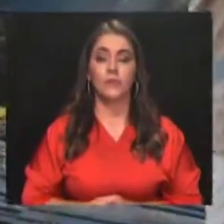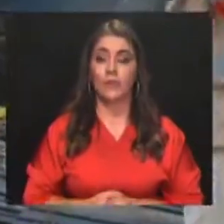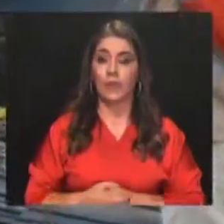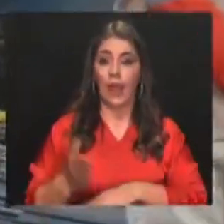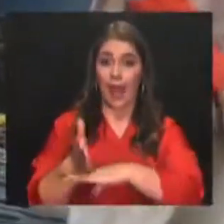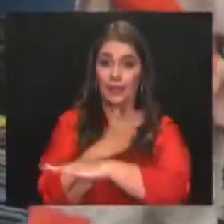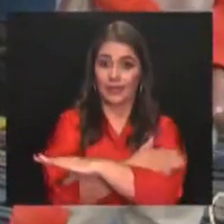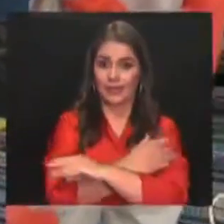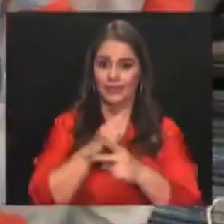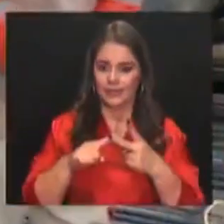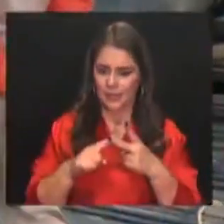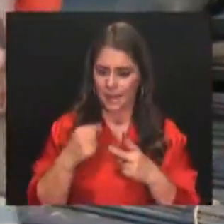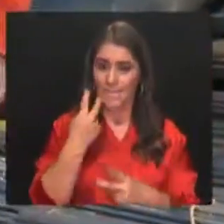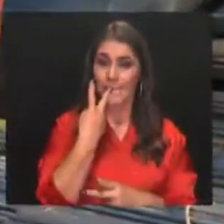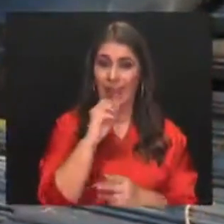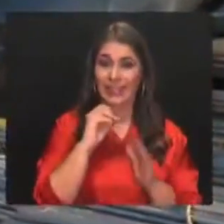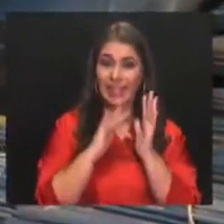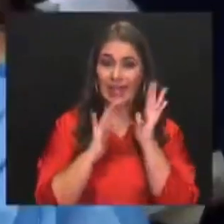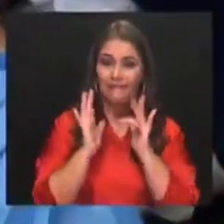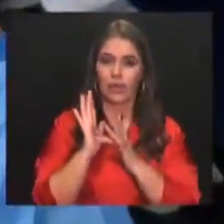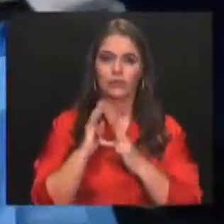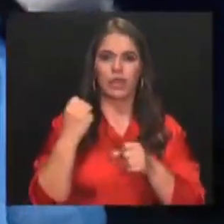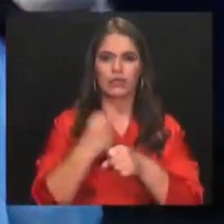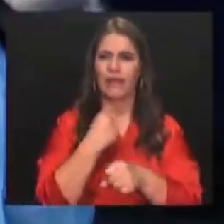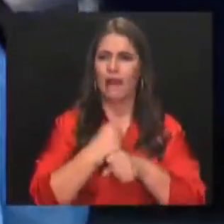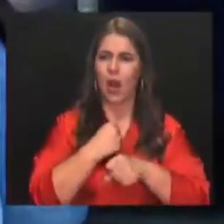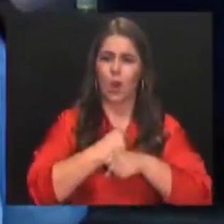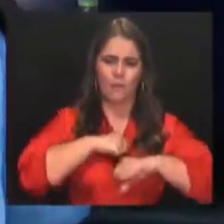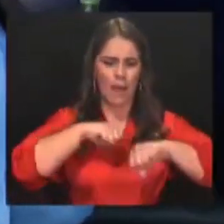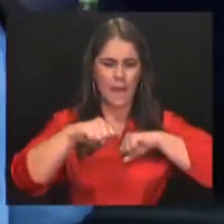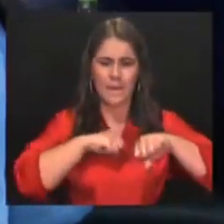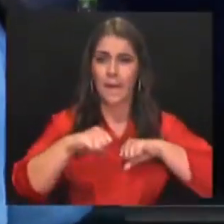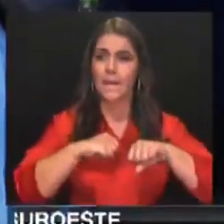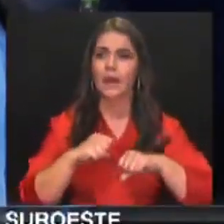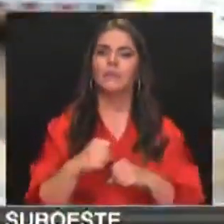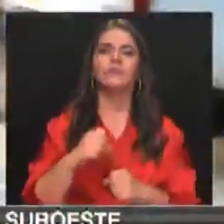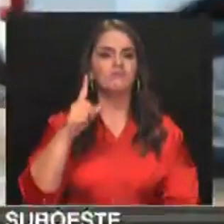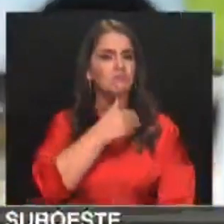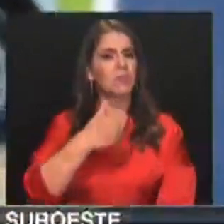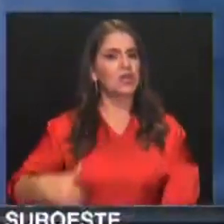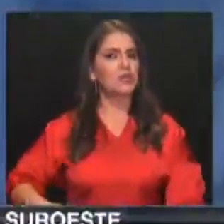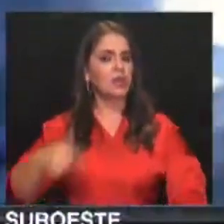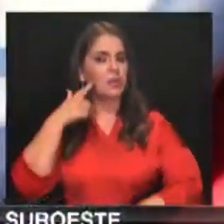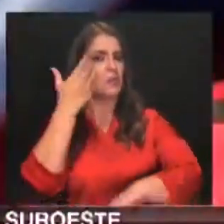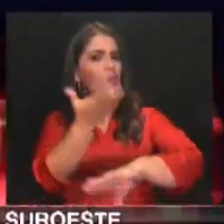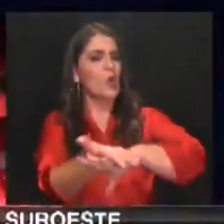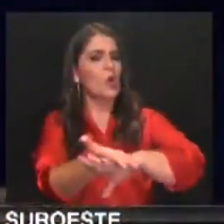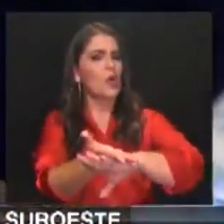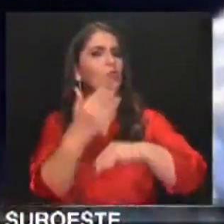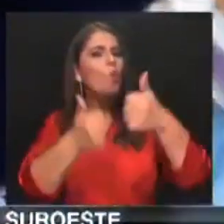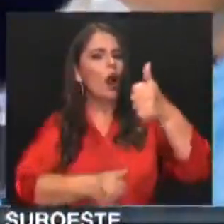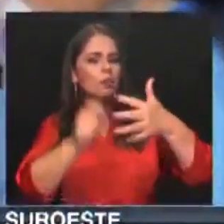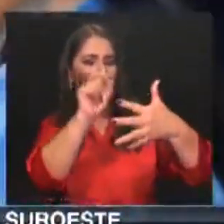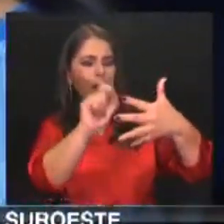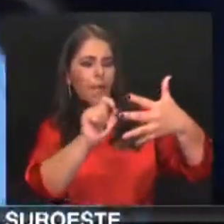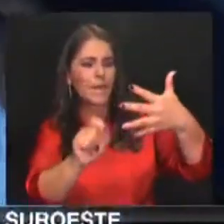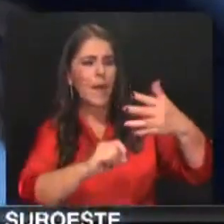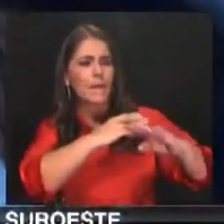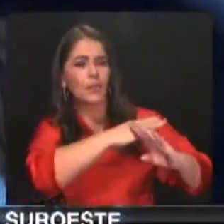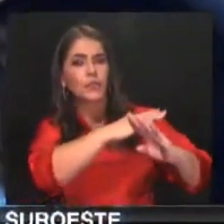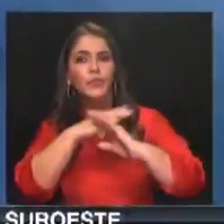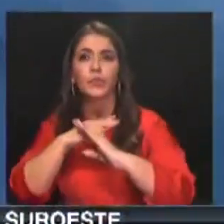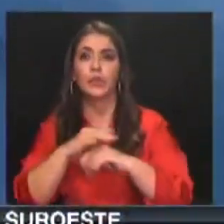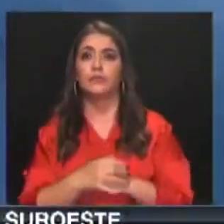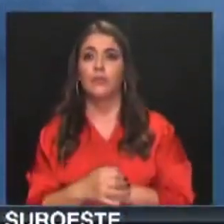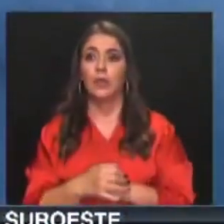actividades, el pasado 20 de abril, la empresa puso en práctica medidas propuestas por el Gobierno Nacional con el fin de brindar a todos los colaboradores